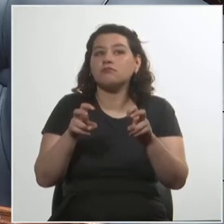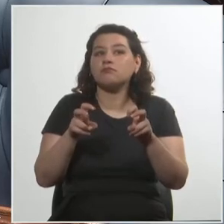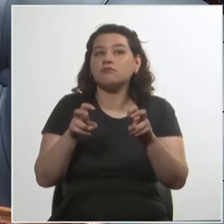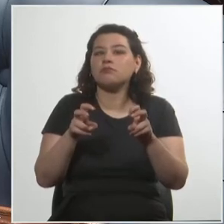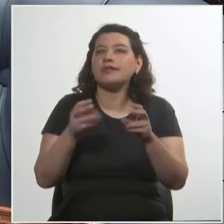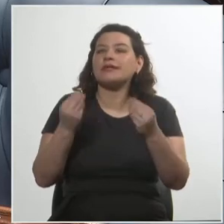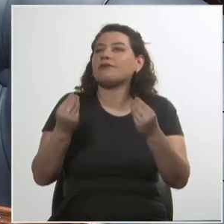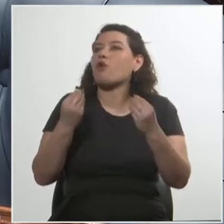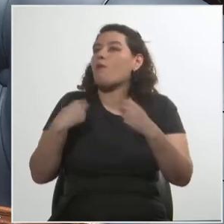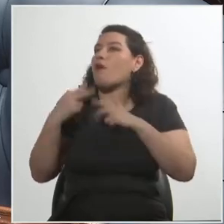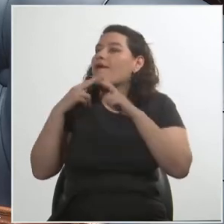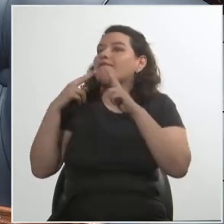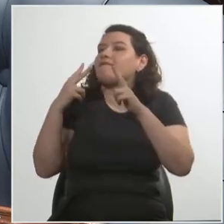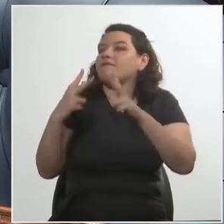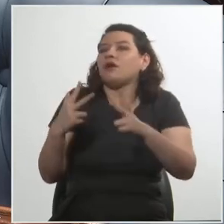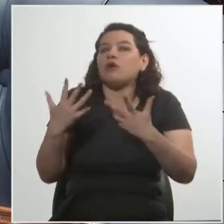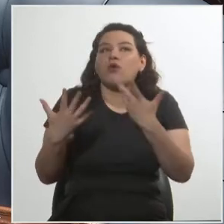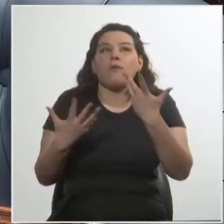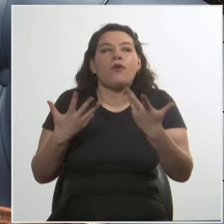Cómo decirlo